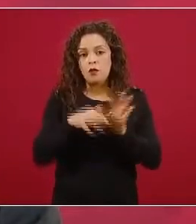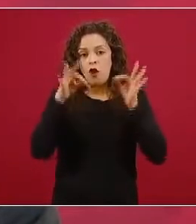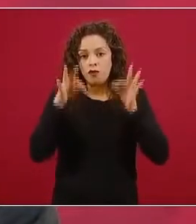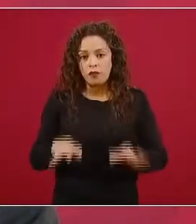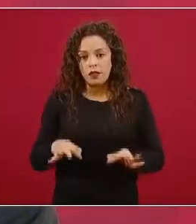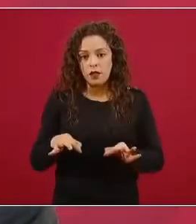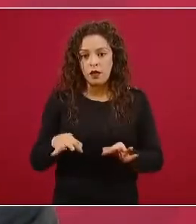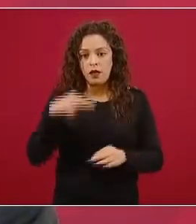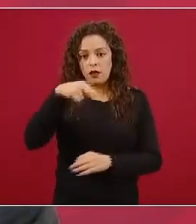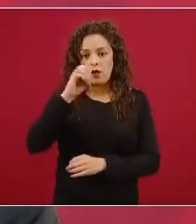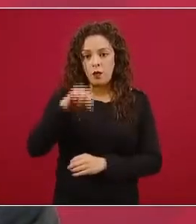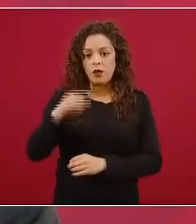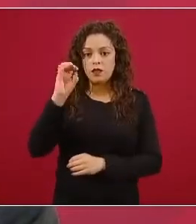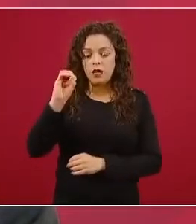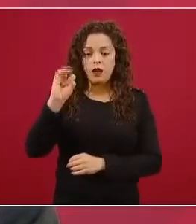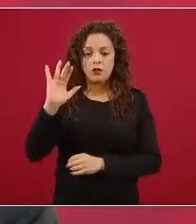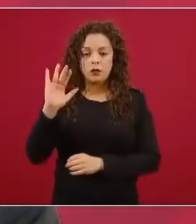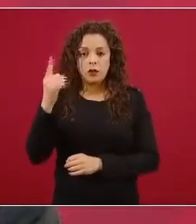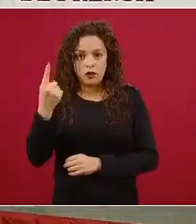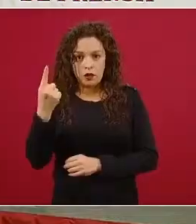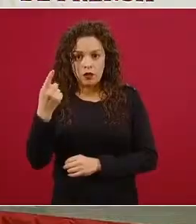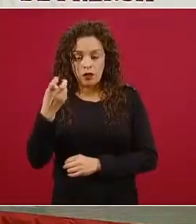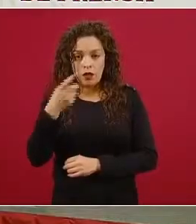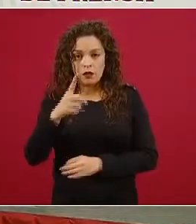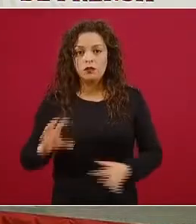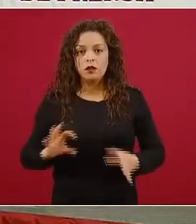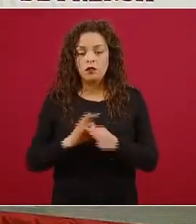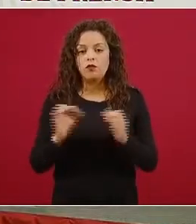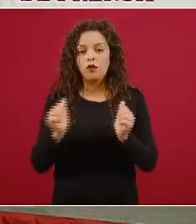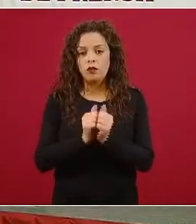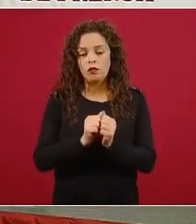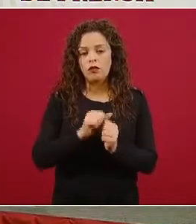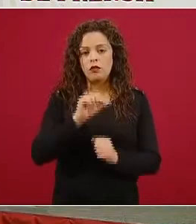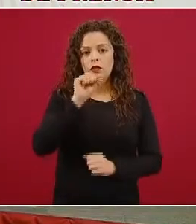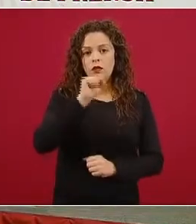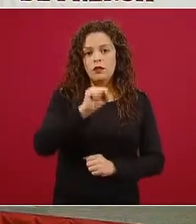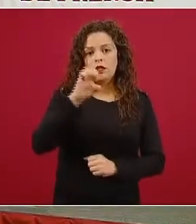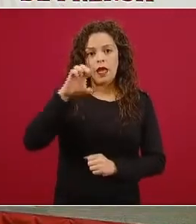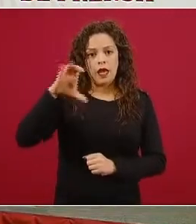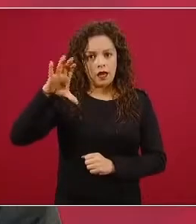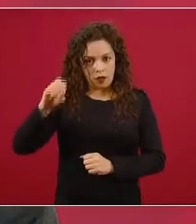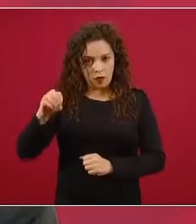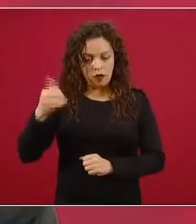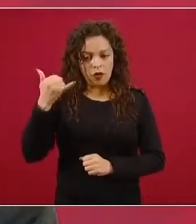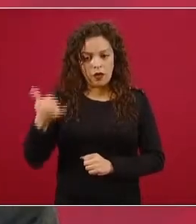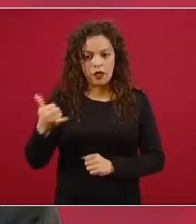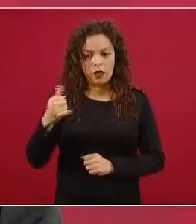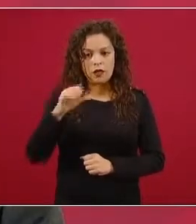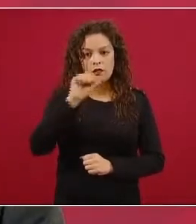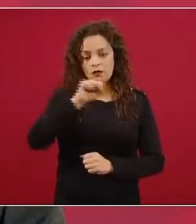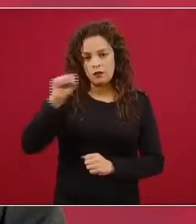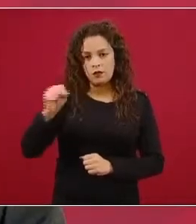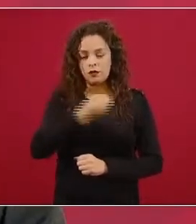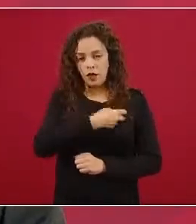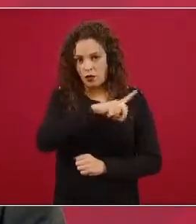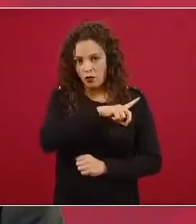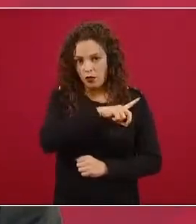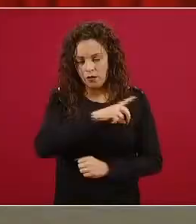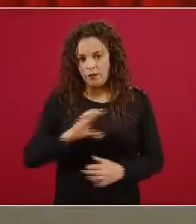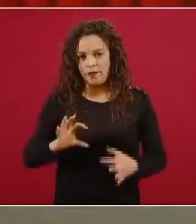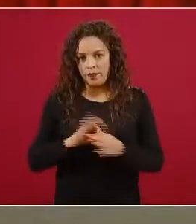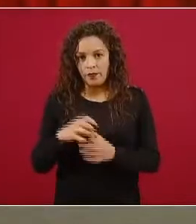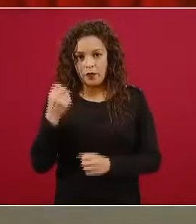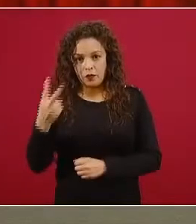051, que es una norma conjunta de la Secretaría de Economía y de la Secretaría de Salud. En caso